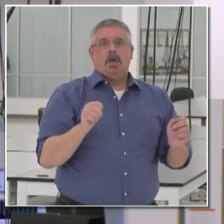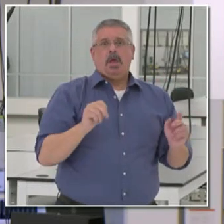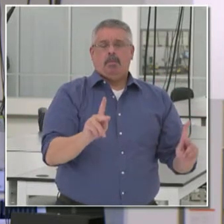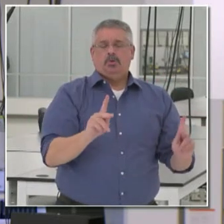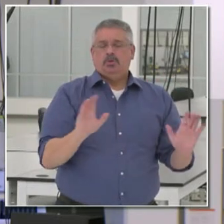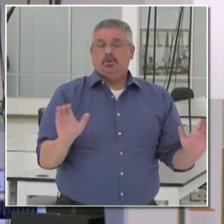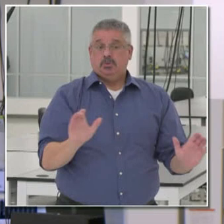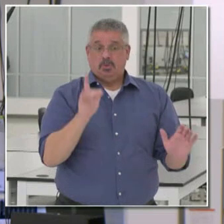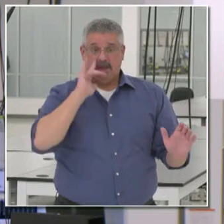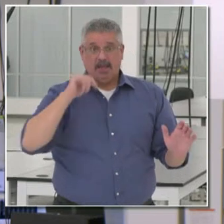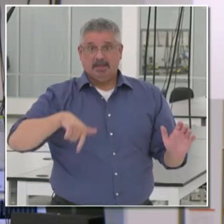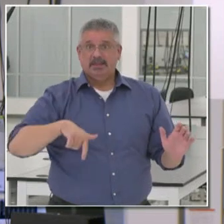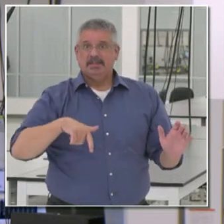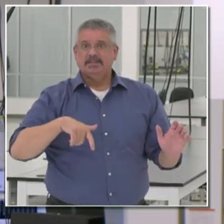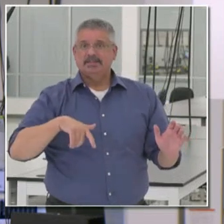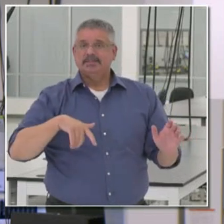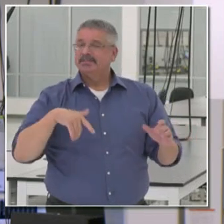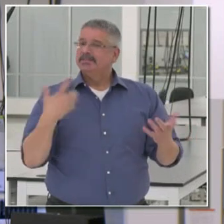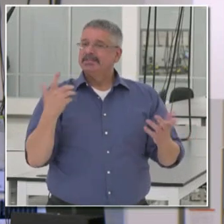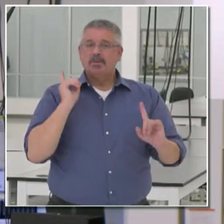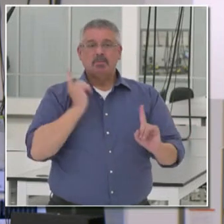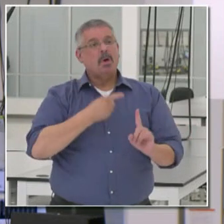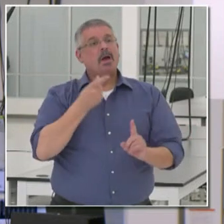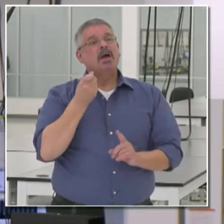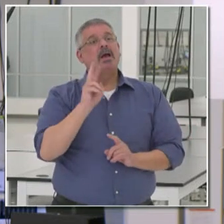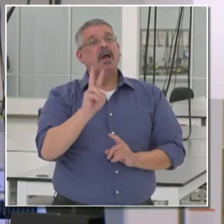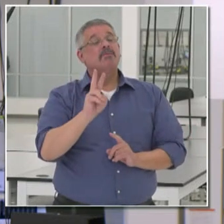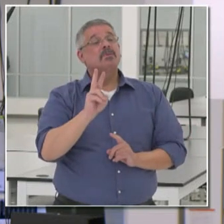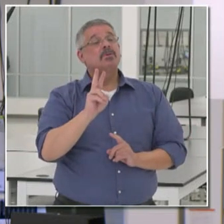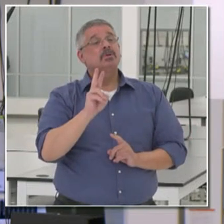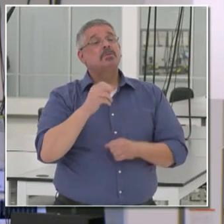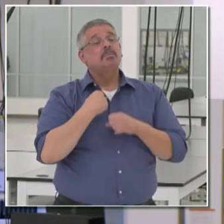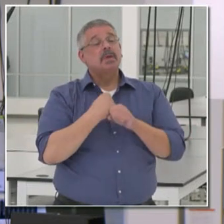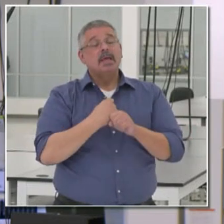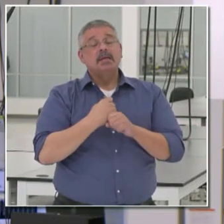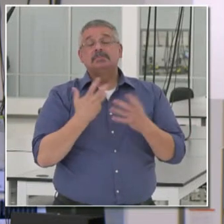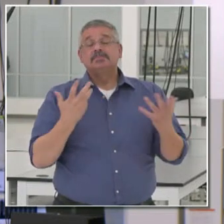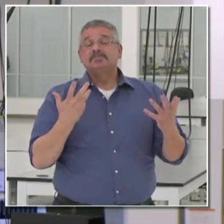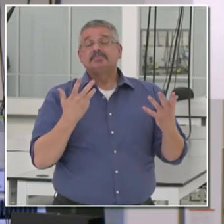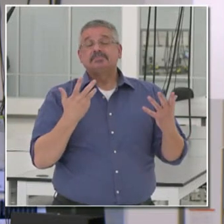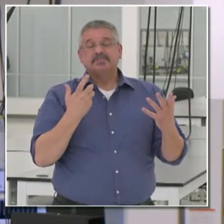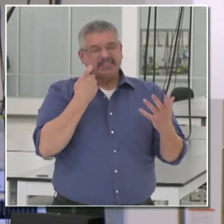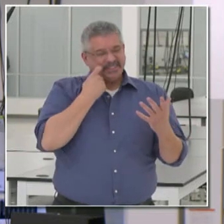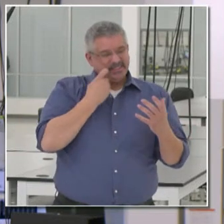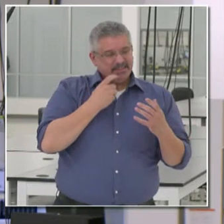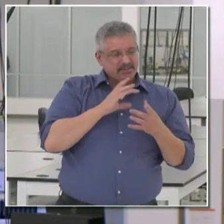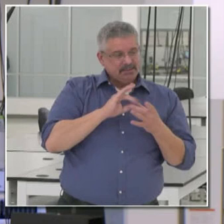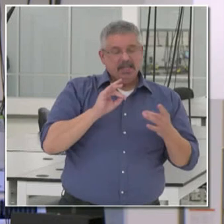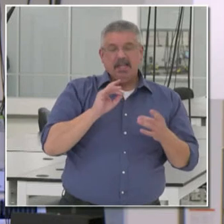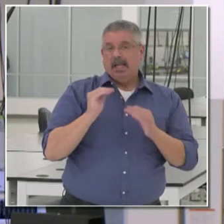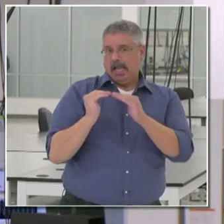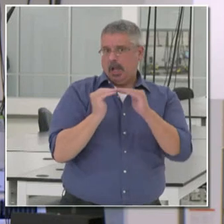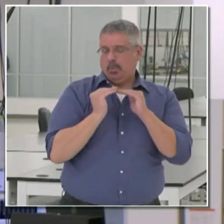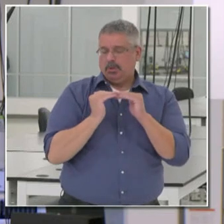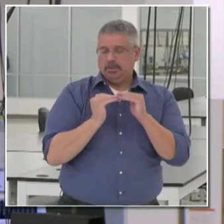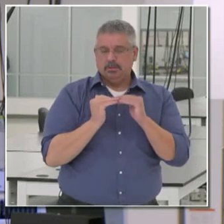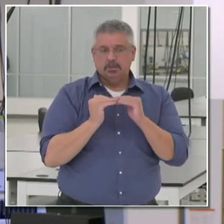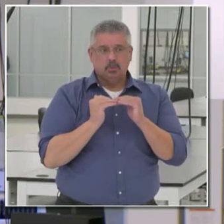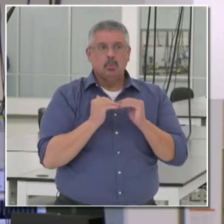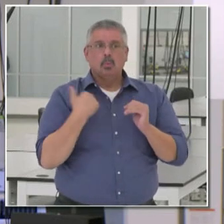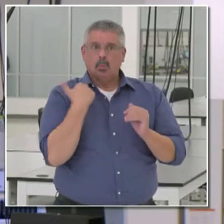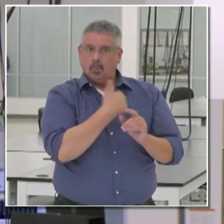realmente la oportunidad de hacer algo como esto dice mucho sobre lo que ha dicho el gobernador sobre la